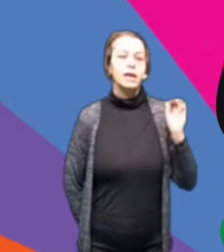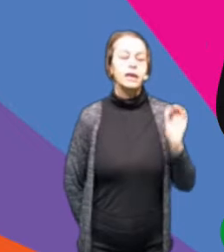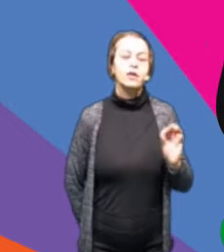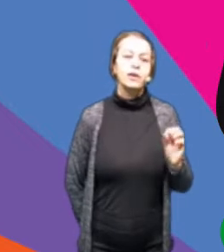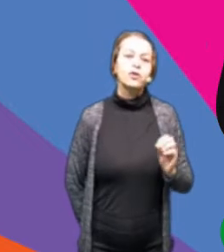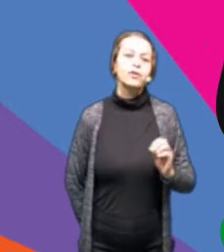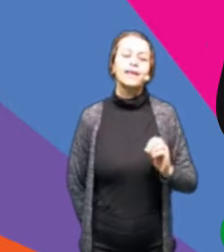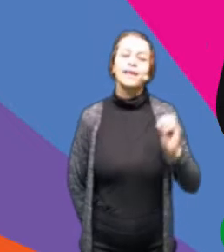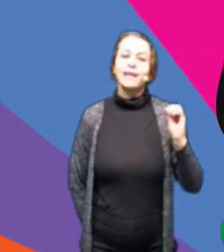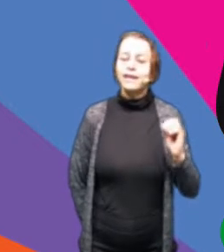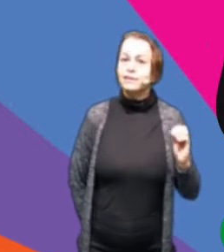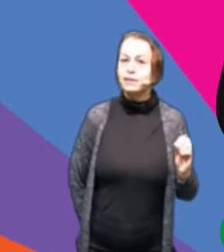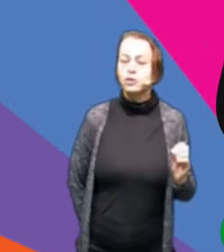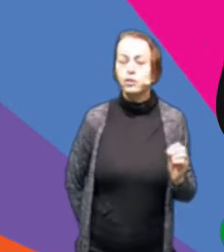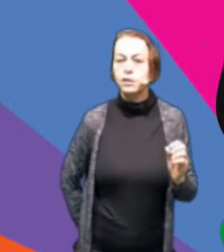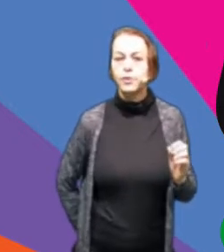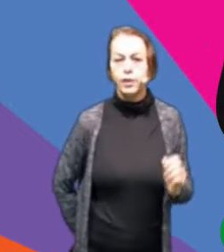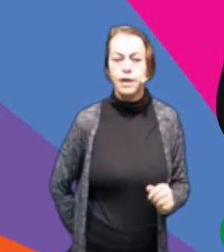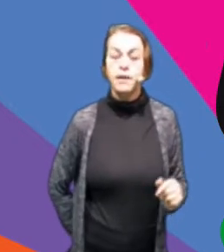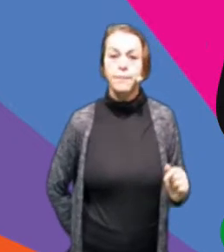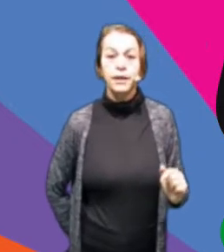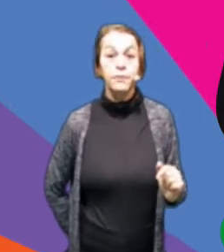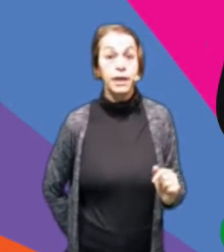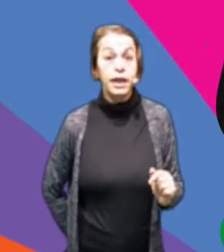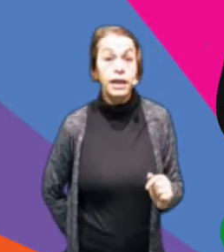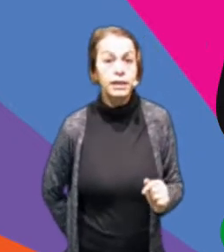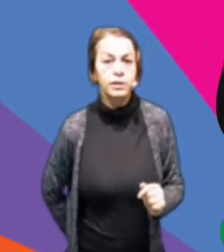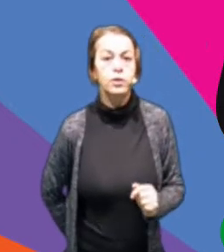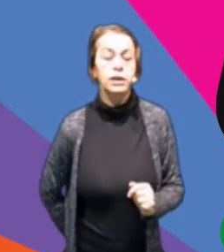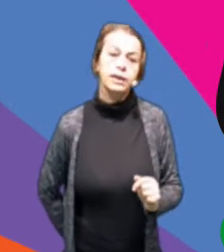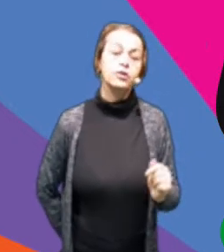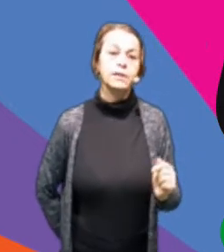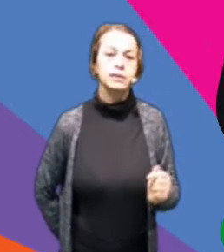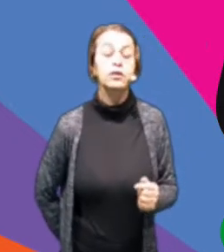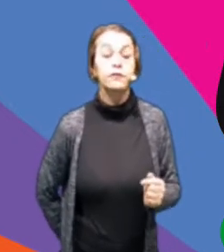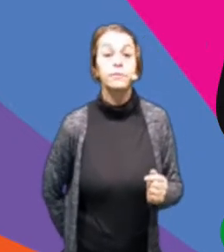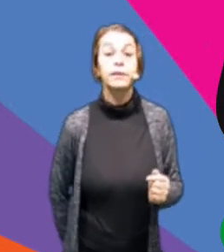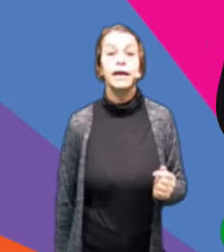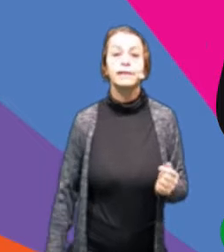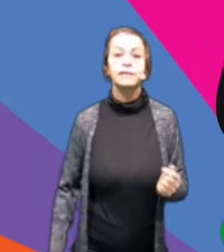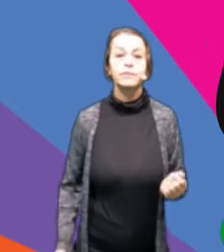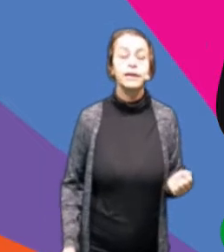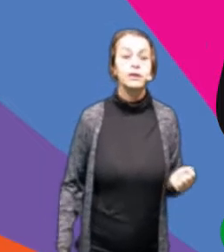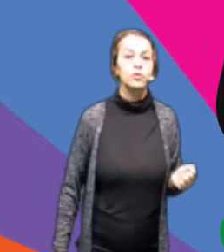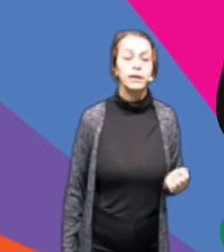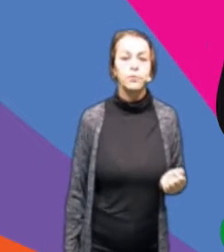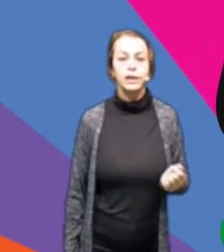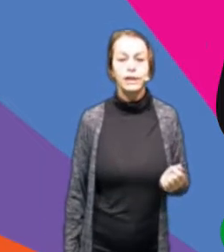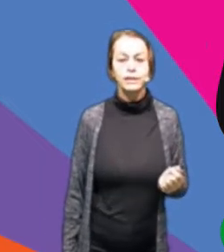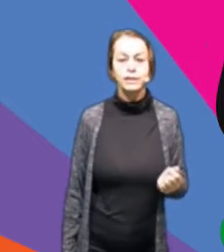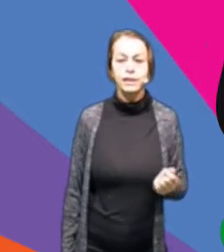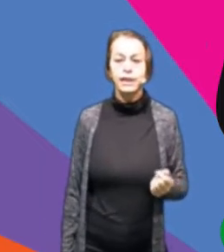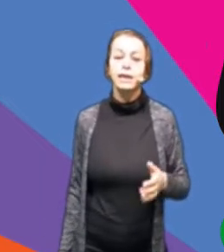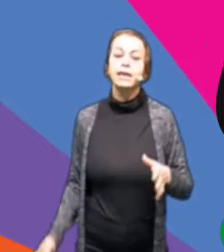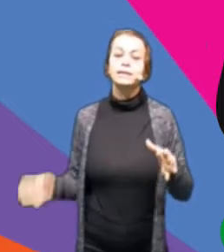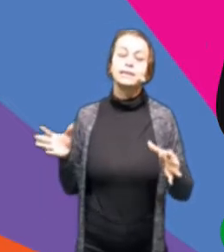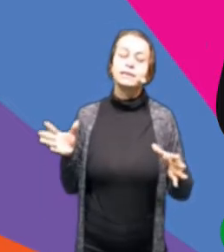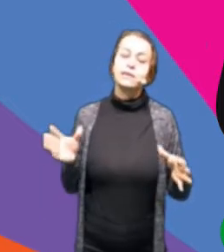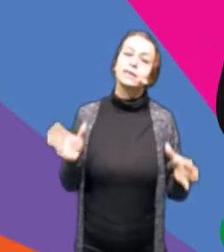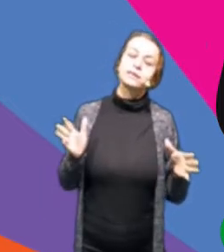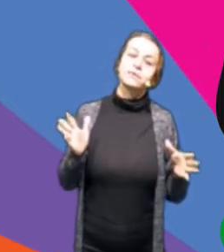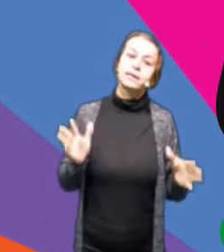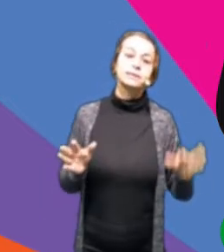Y luego del éxito del programa Previaje, recuerda el año pasado que fue para activar el turismo en la Argentina, se